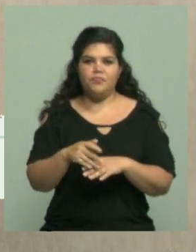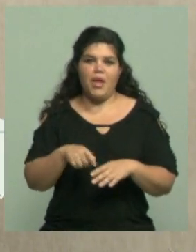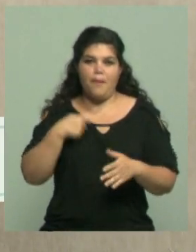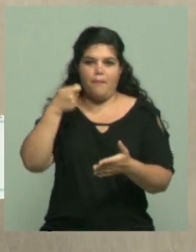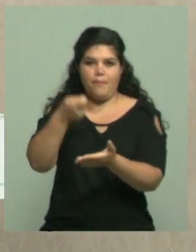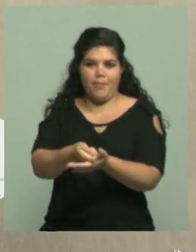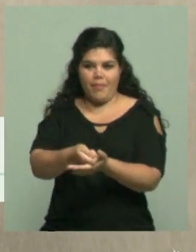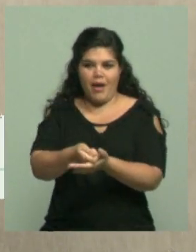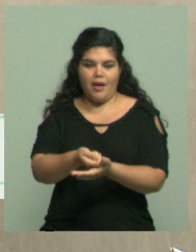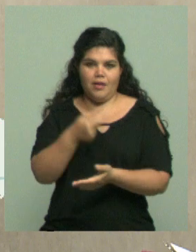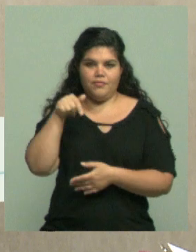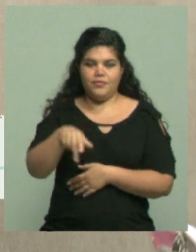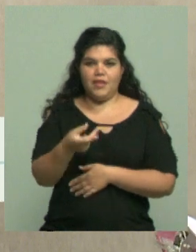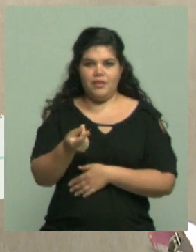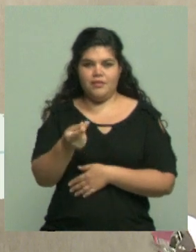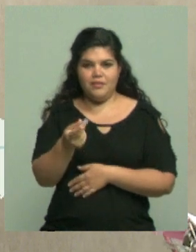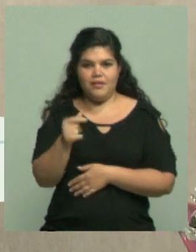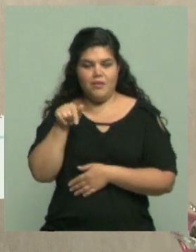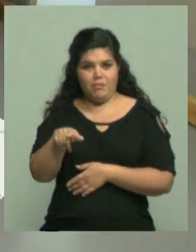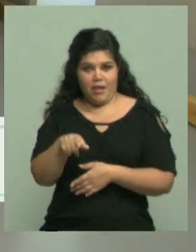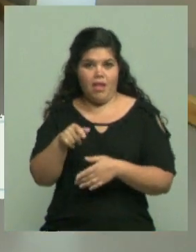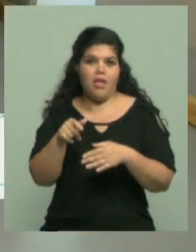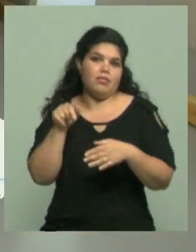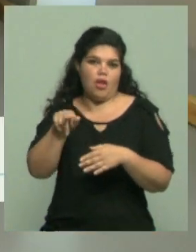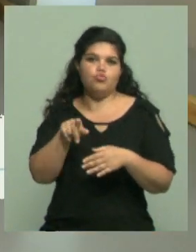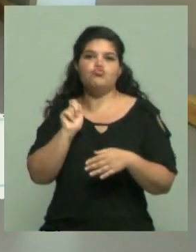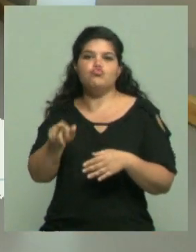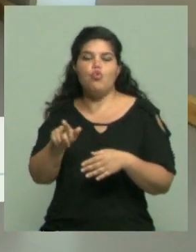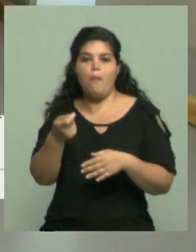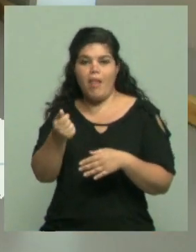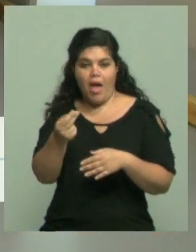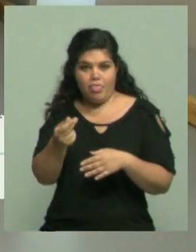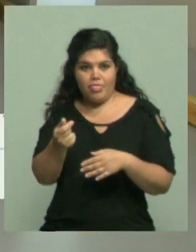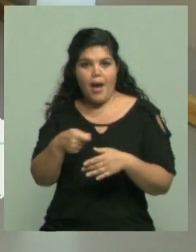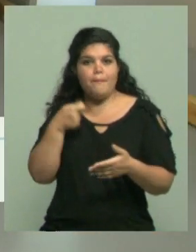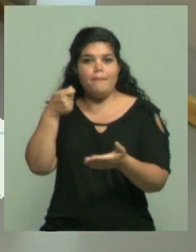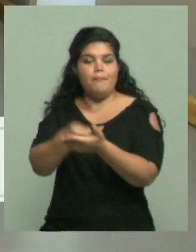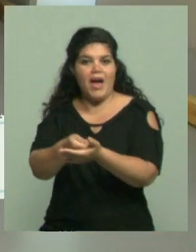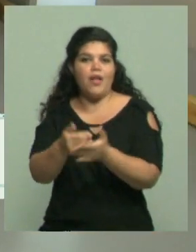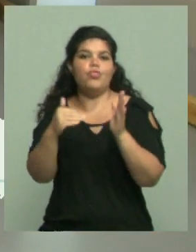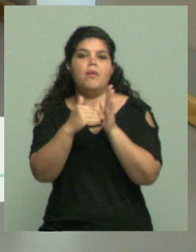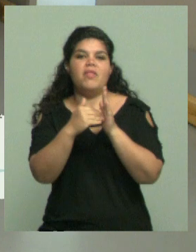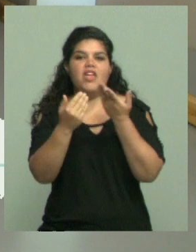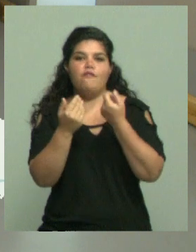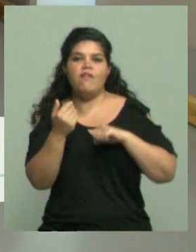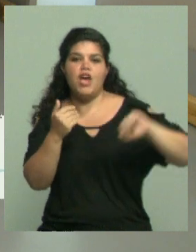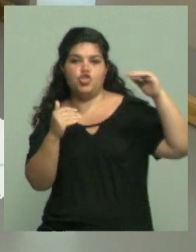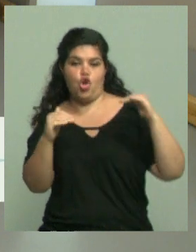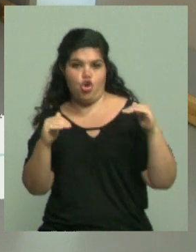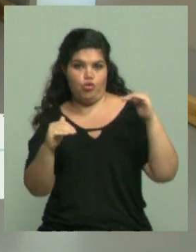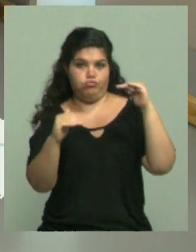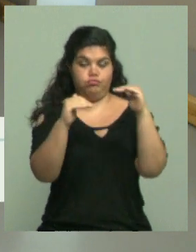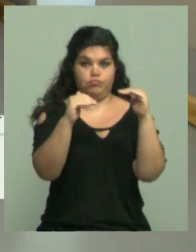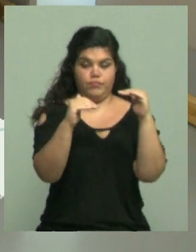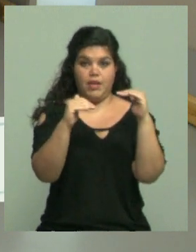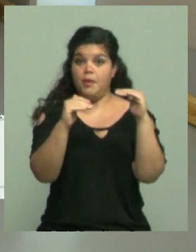un antecedente judicial. Sí. Y, por supuesto, esto reconoce la pérdida adquisitiva del jubilado. Sí. O sea que la situación